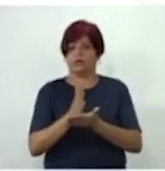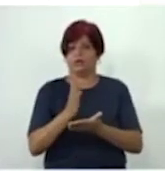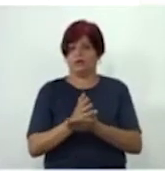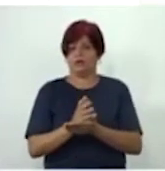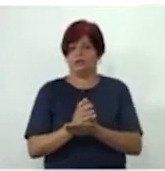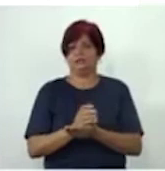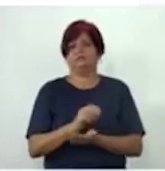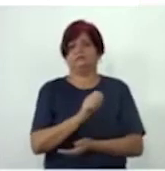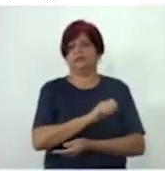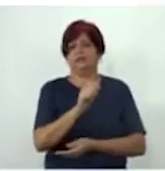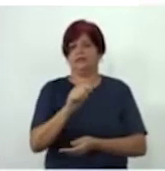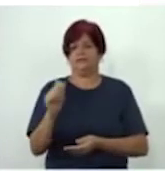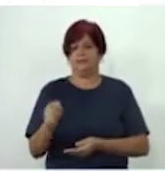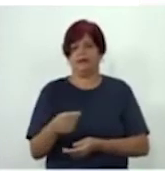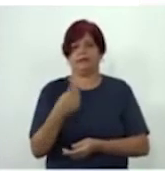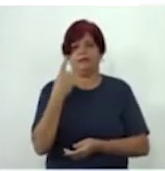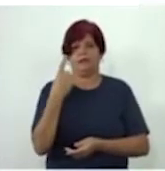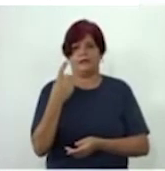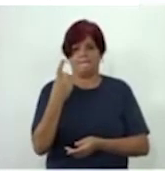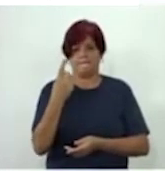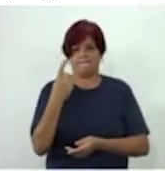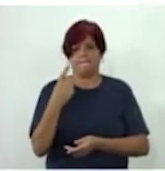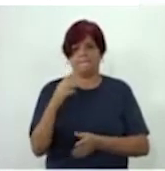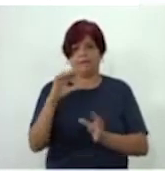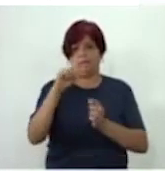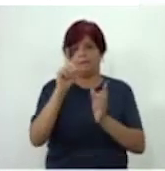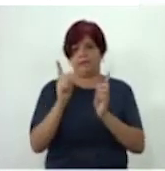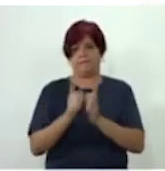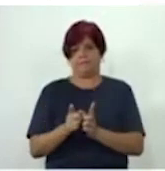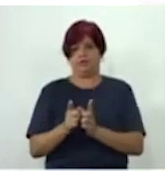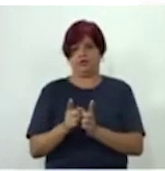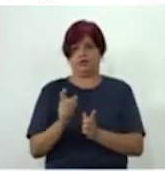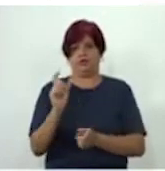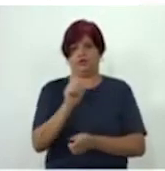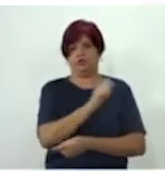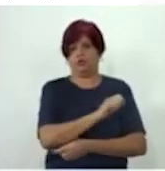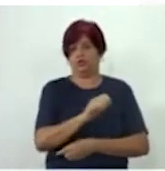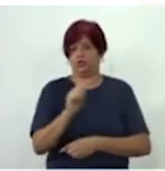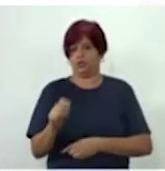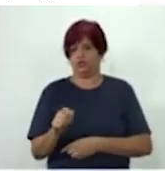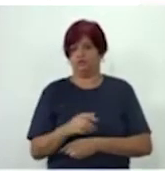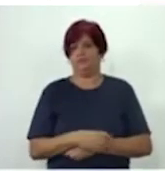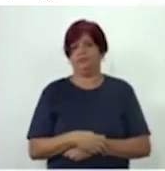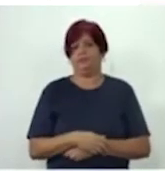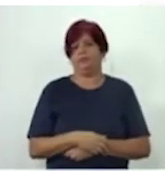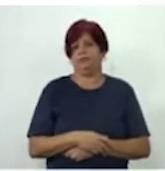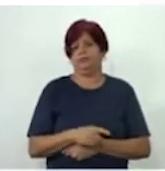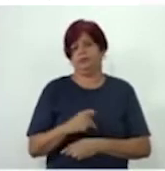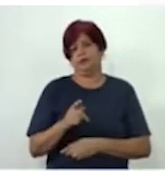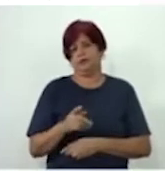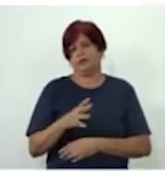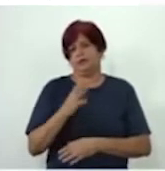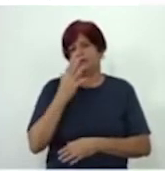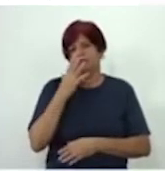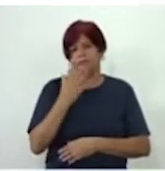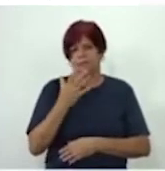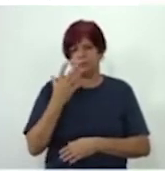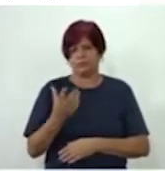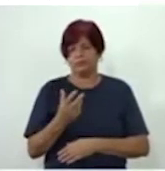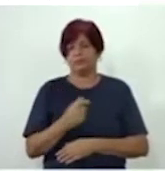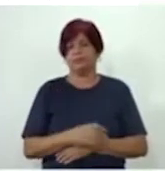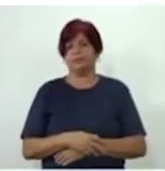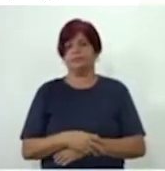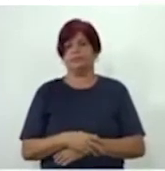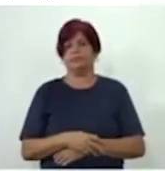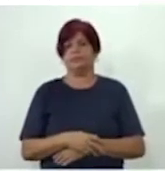en el primer periodo del curso escolar. Aquí merece una particular atención